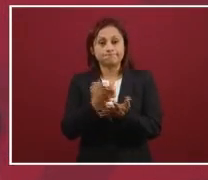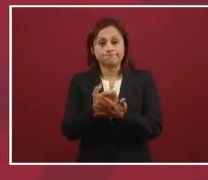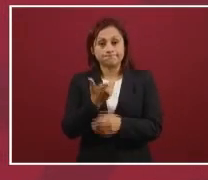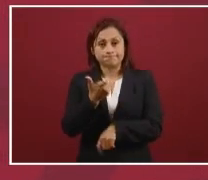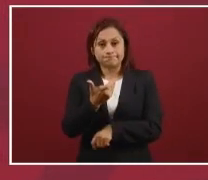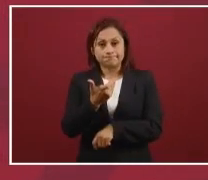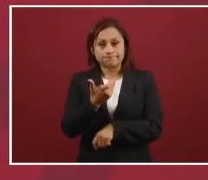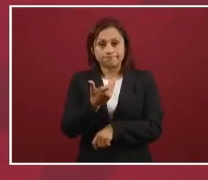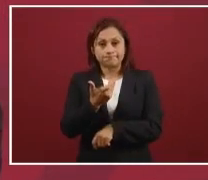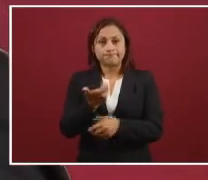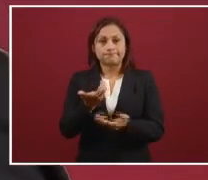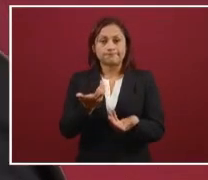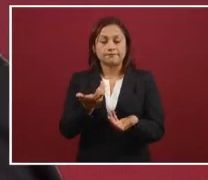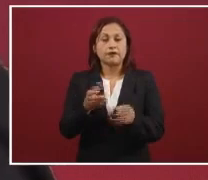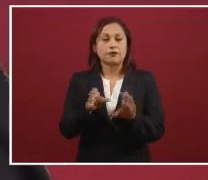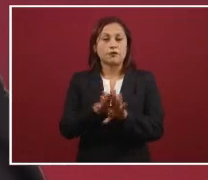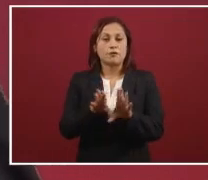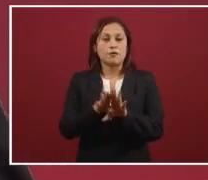acepte,